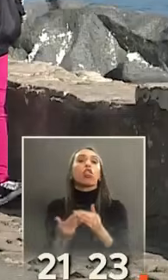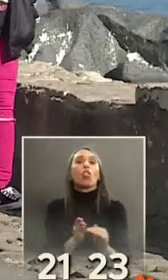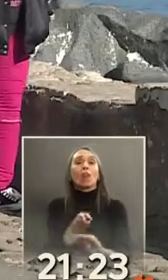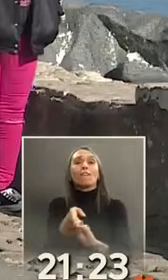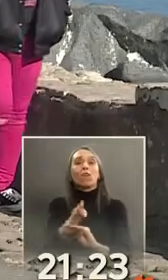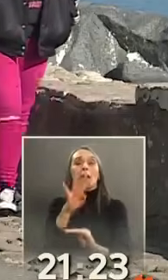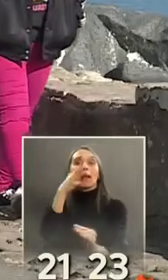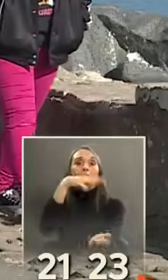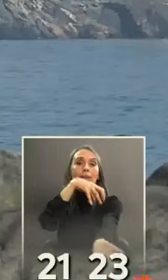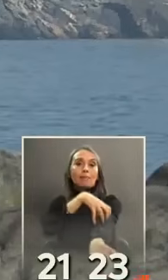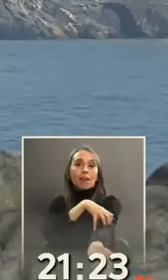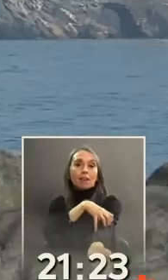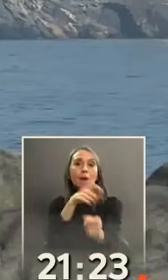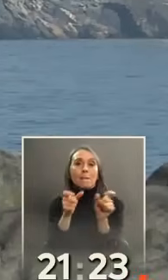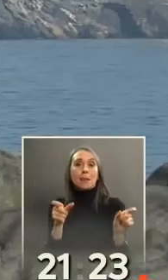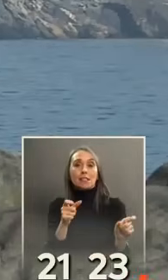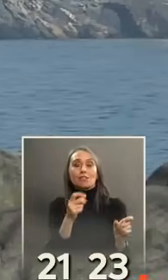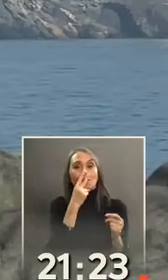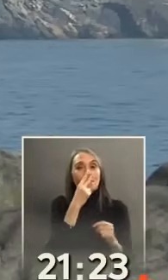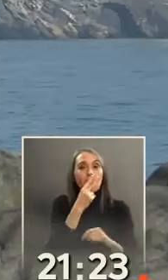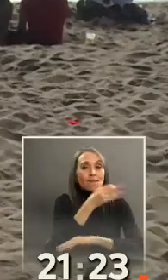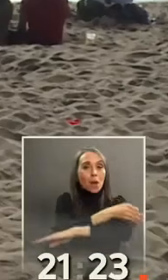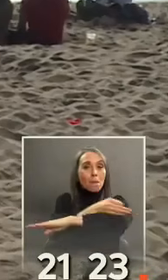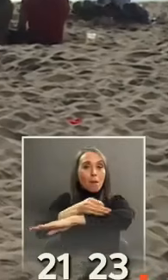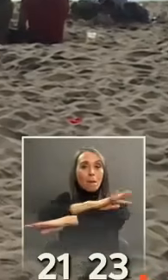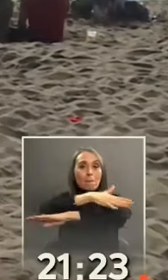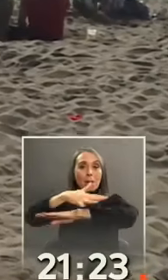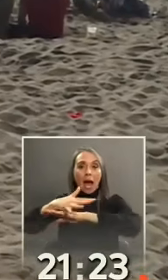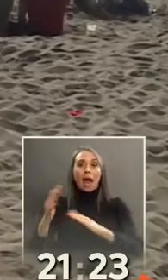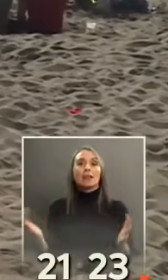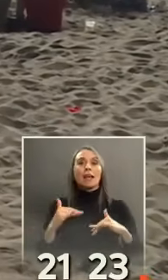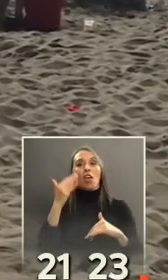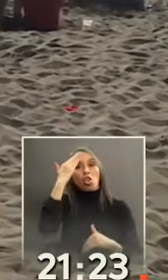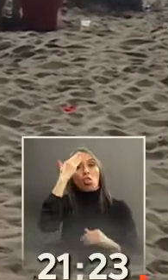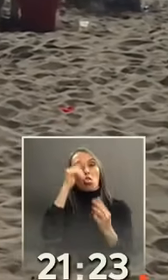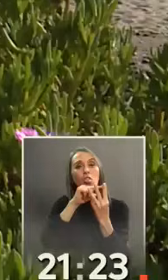La presencia de capitalinos en las costas que vienen a pasar estos días libres